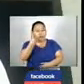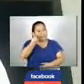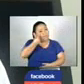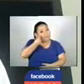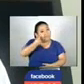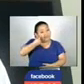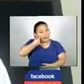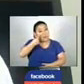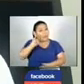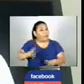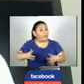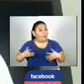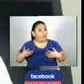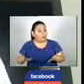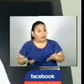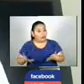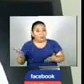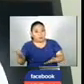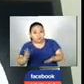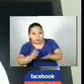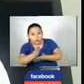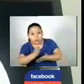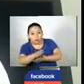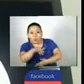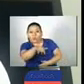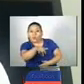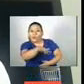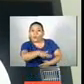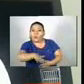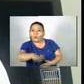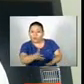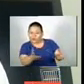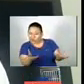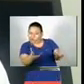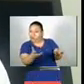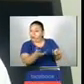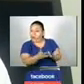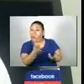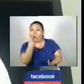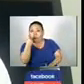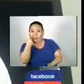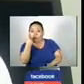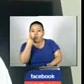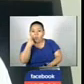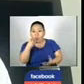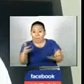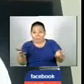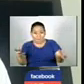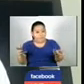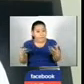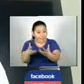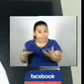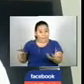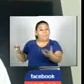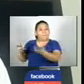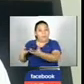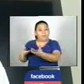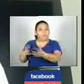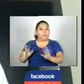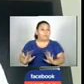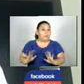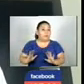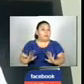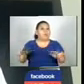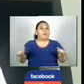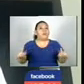cuidado a la asistencia de sitios en donde haya muchas personas o haya masiva concentración de personas, lo